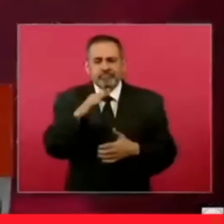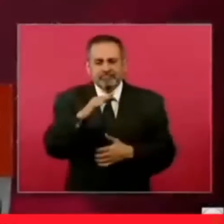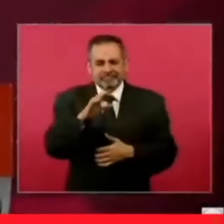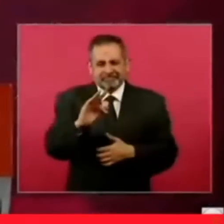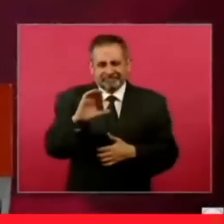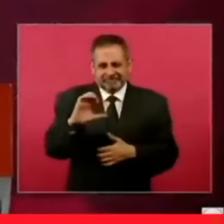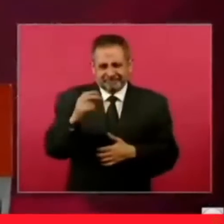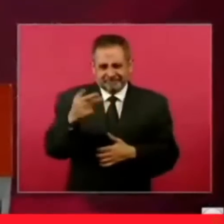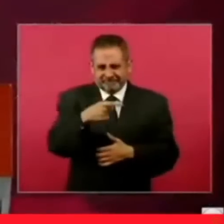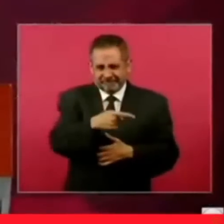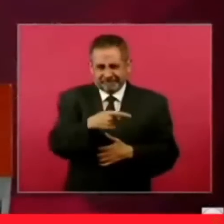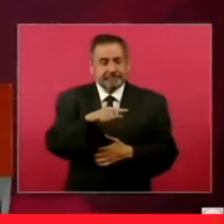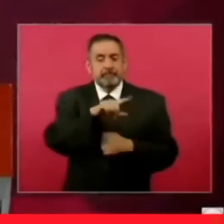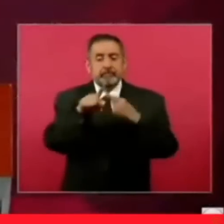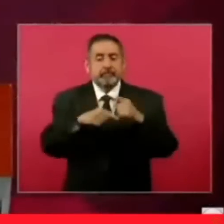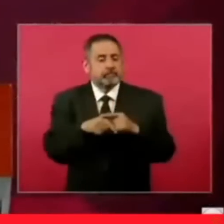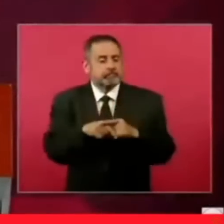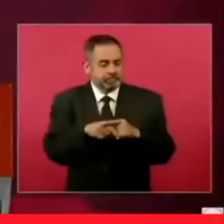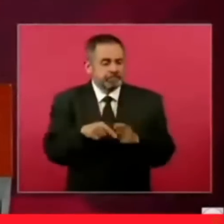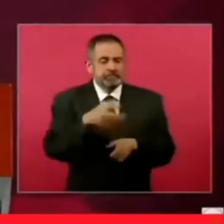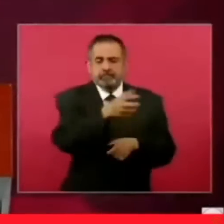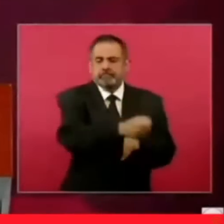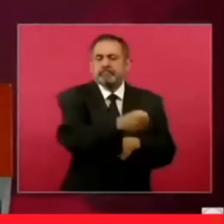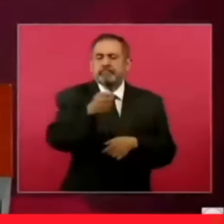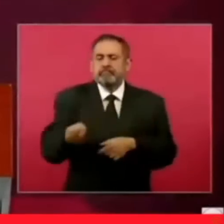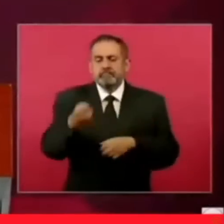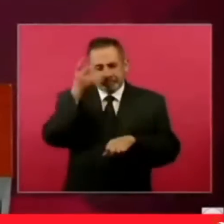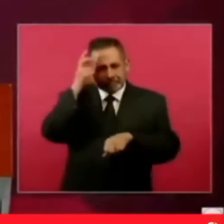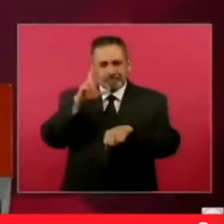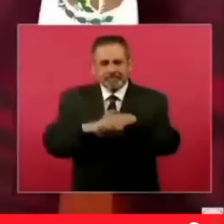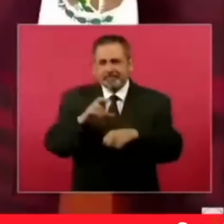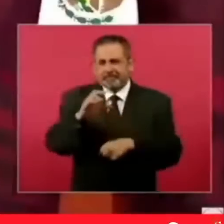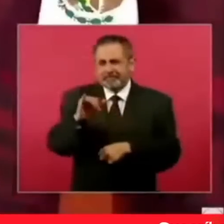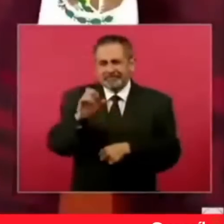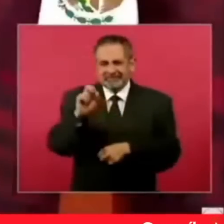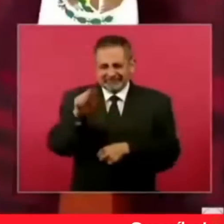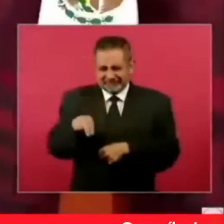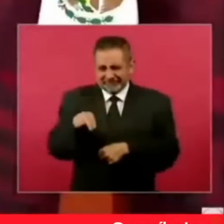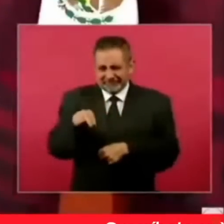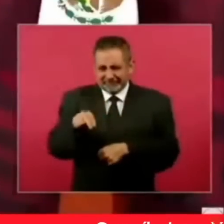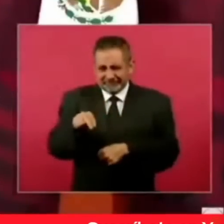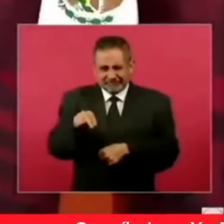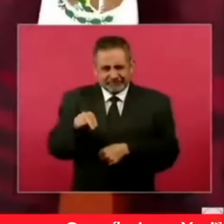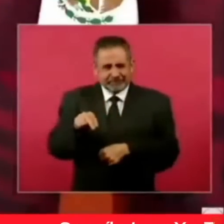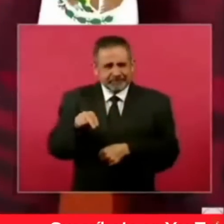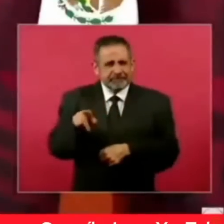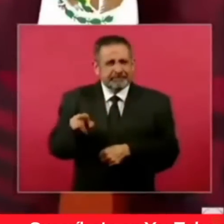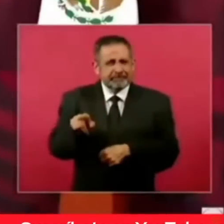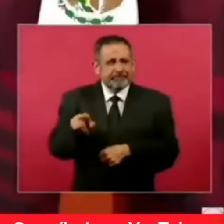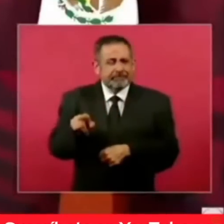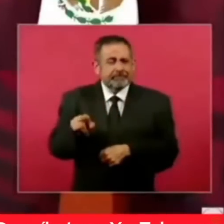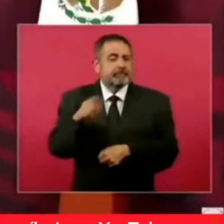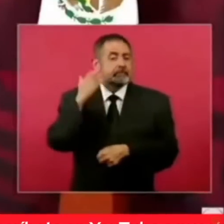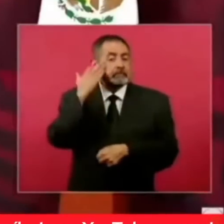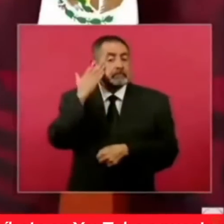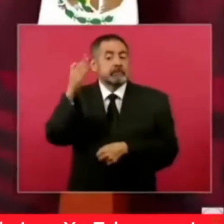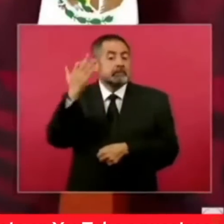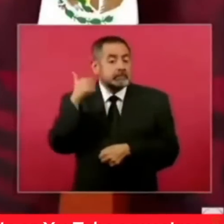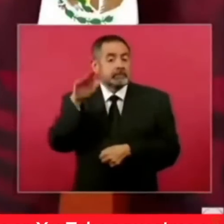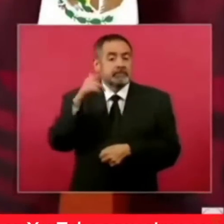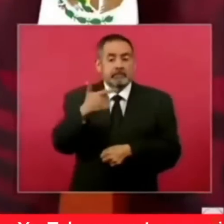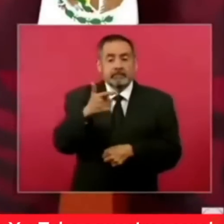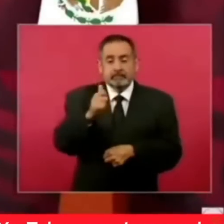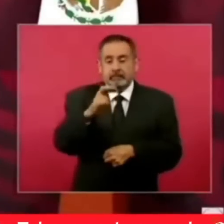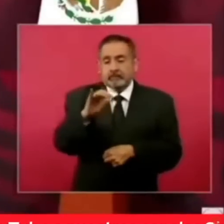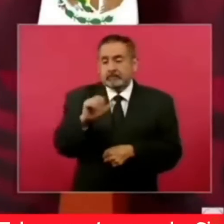Calderón lo nombra director del CISEN en los tiempos de García Luna.